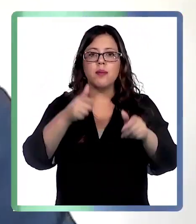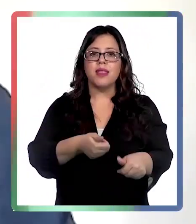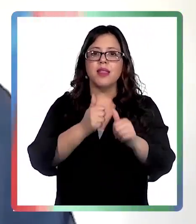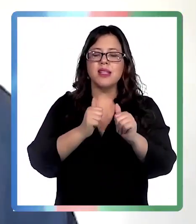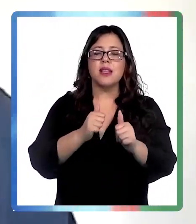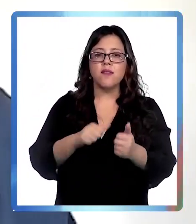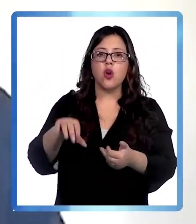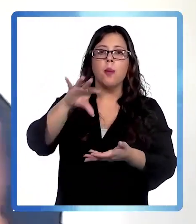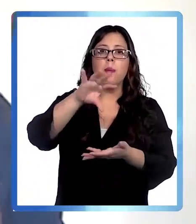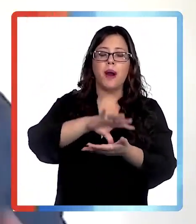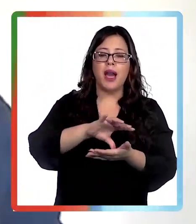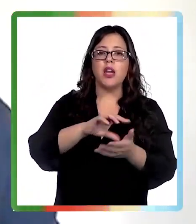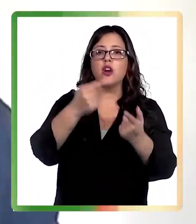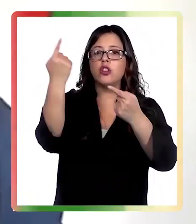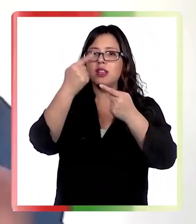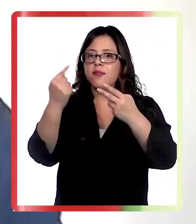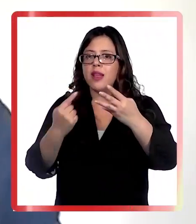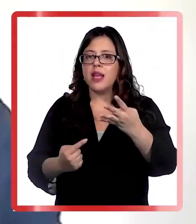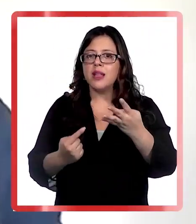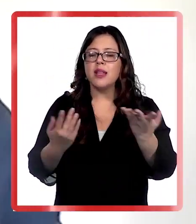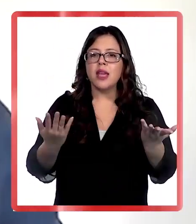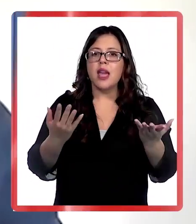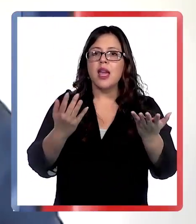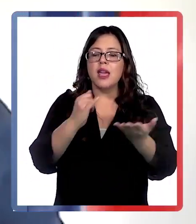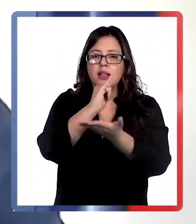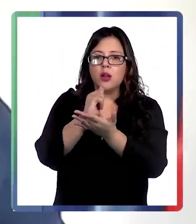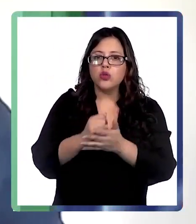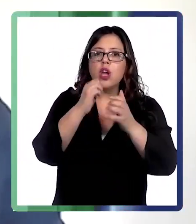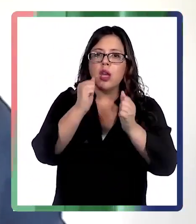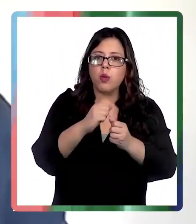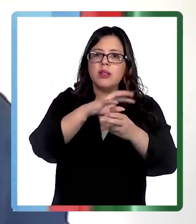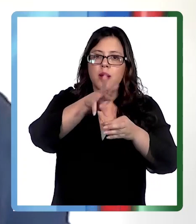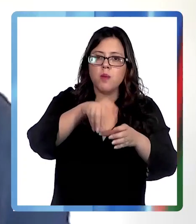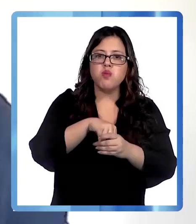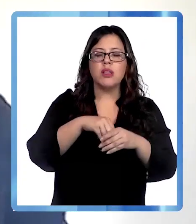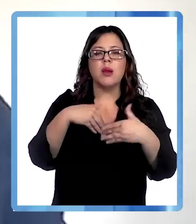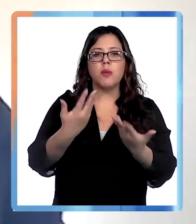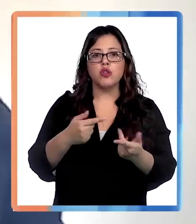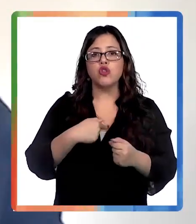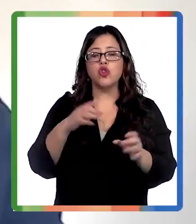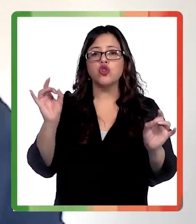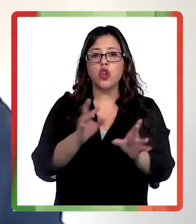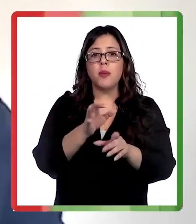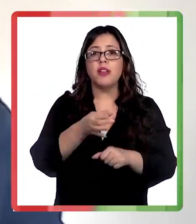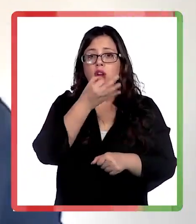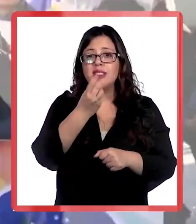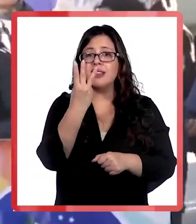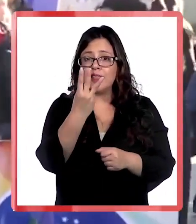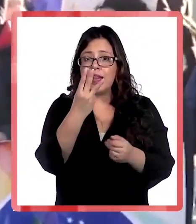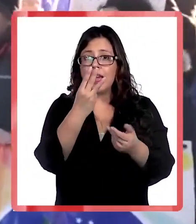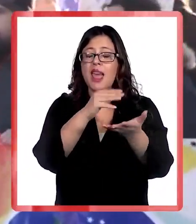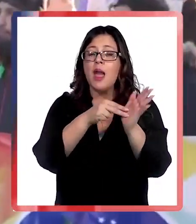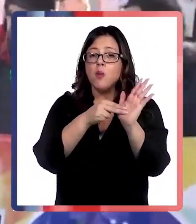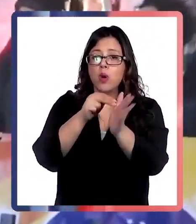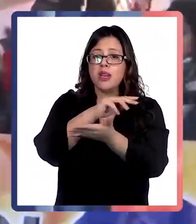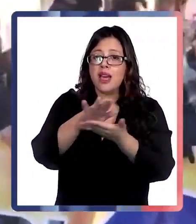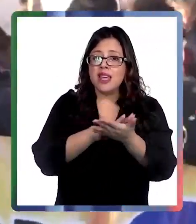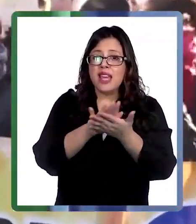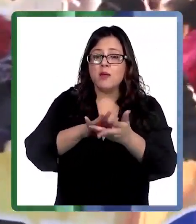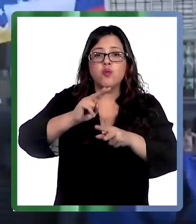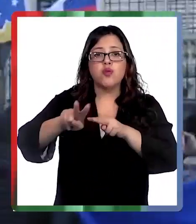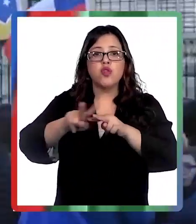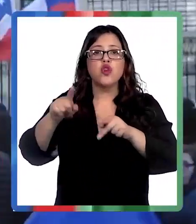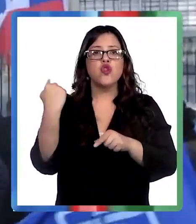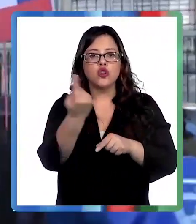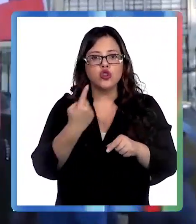marco de desafío país, con los distintos actores que pueden tener incidencia. Y para eso te quiero nombrar nada más 3 ejemplos de qué cosas